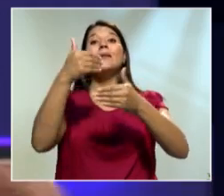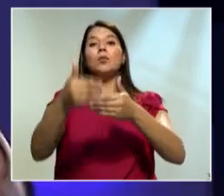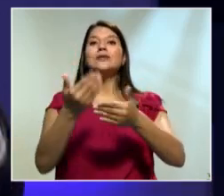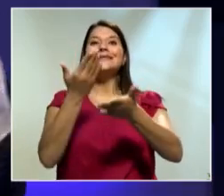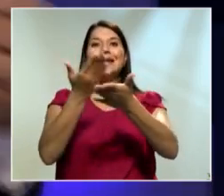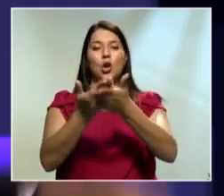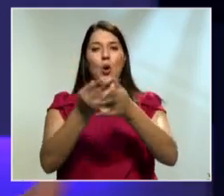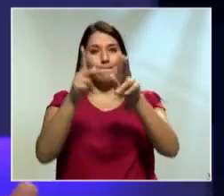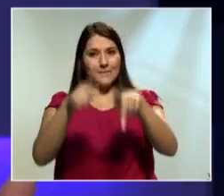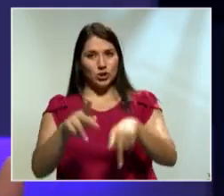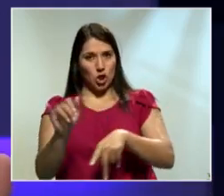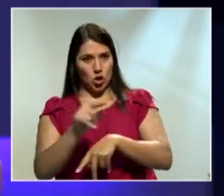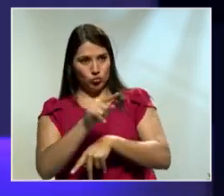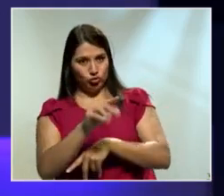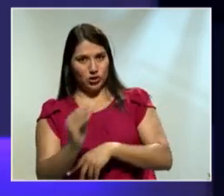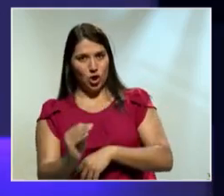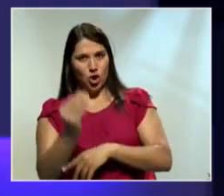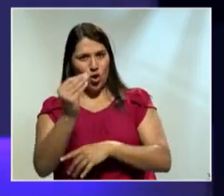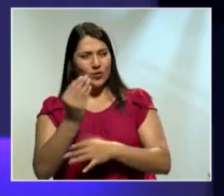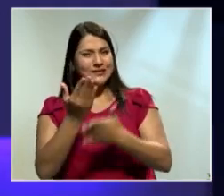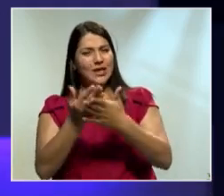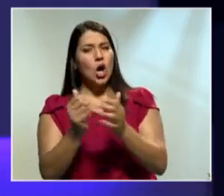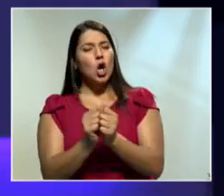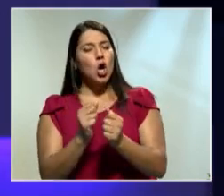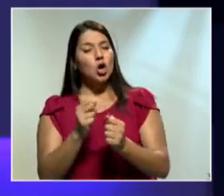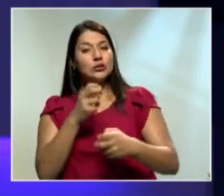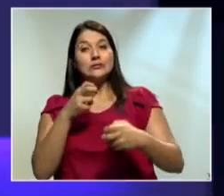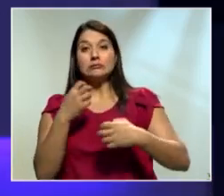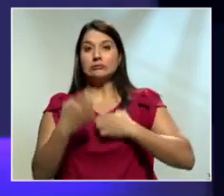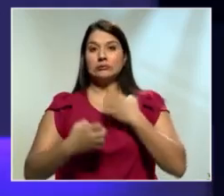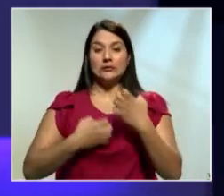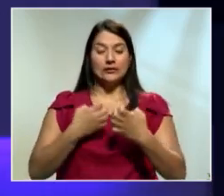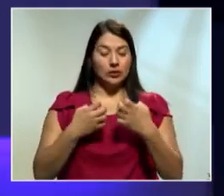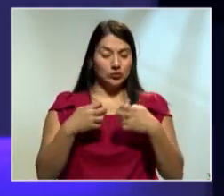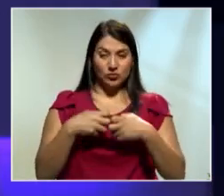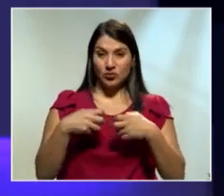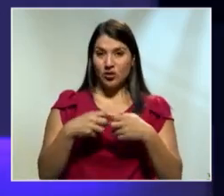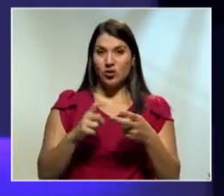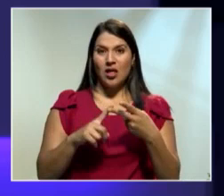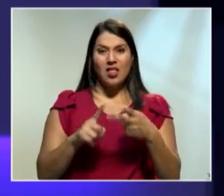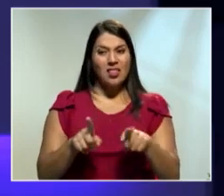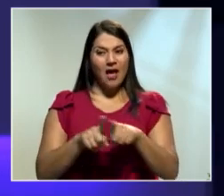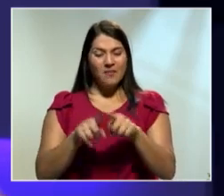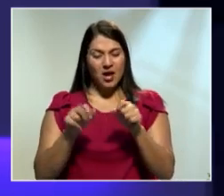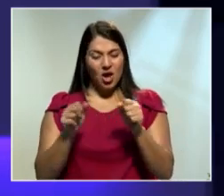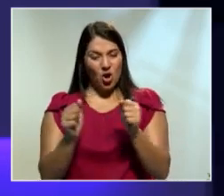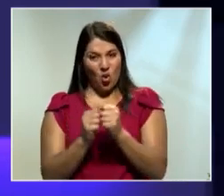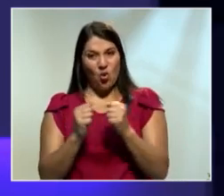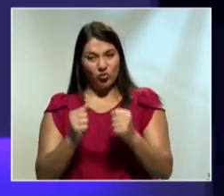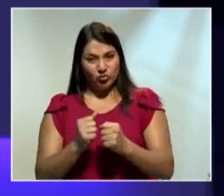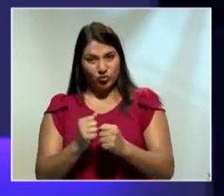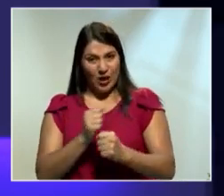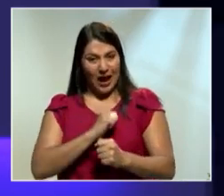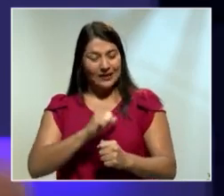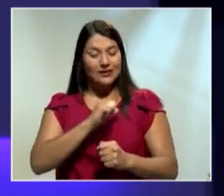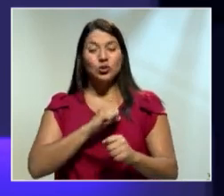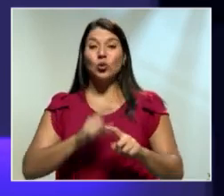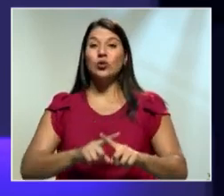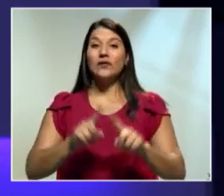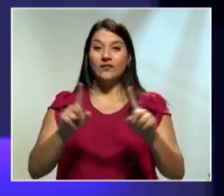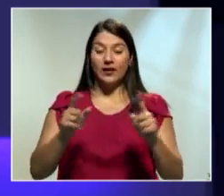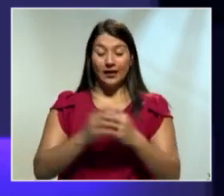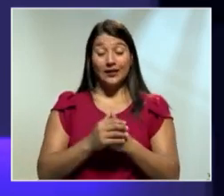generación con una energía y también, decirlo con claridad, con una furia diferente. El tema de